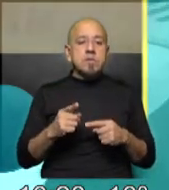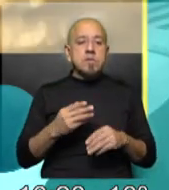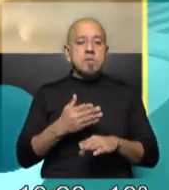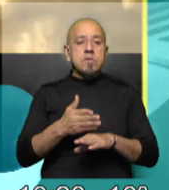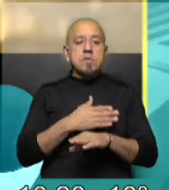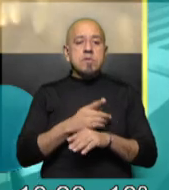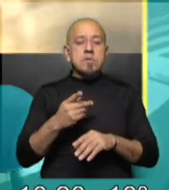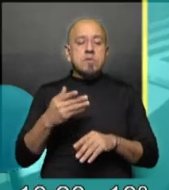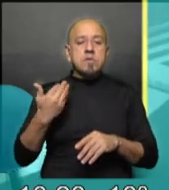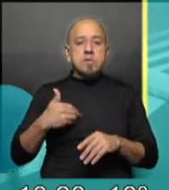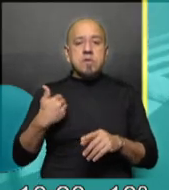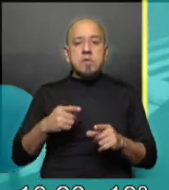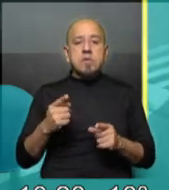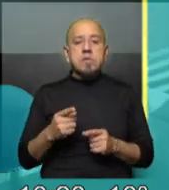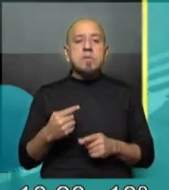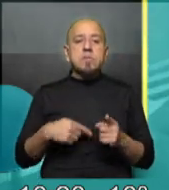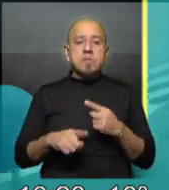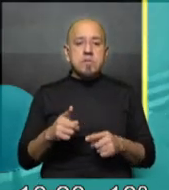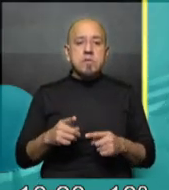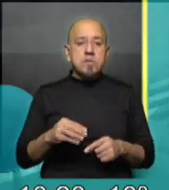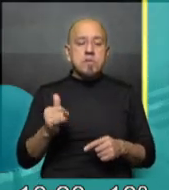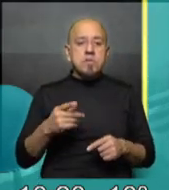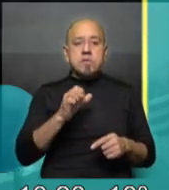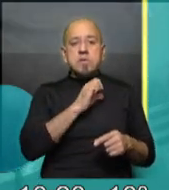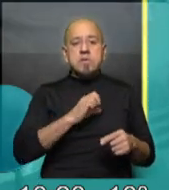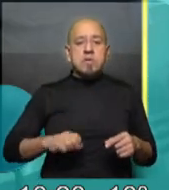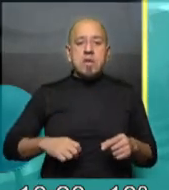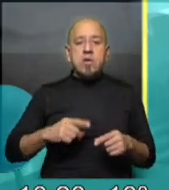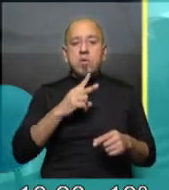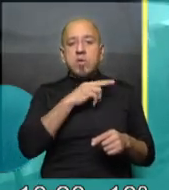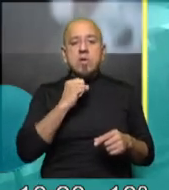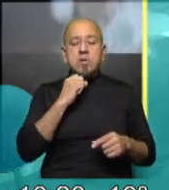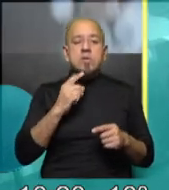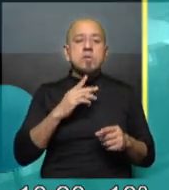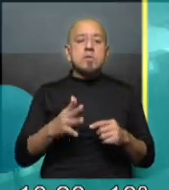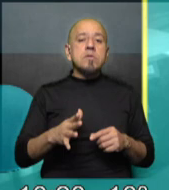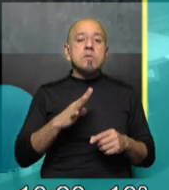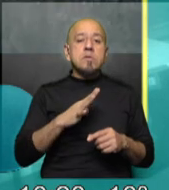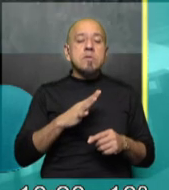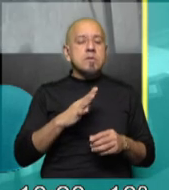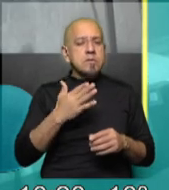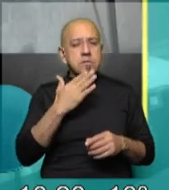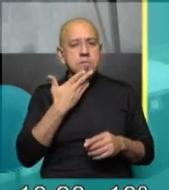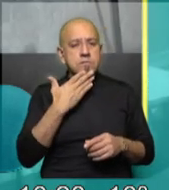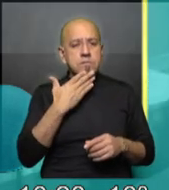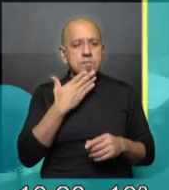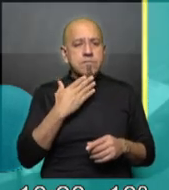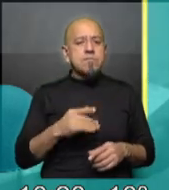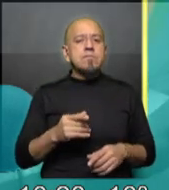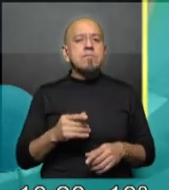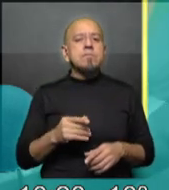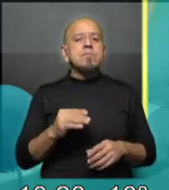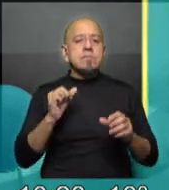Israel. Exactamente. Pero ya conformado el Estado de Israel, en Argentina existía la sospecha de que todavía persistía